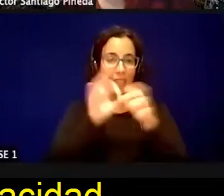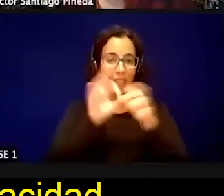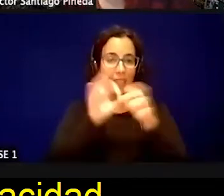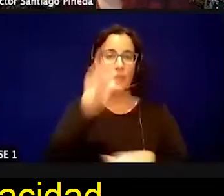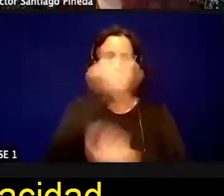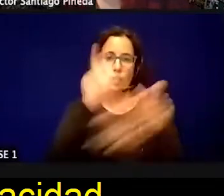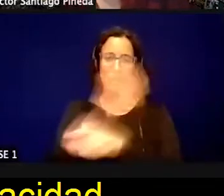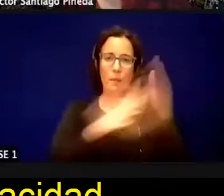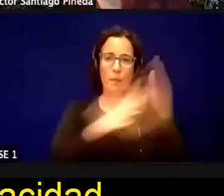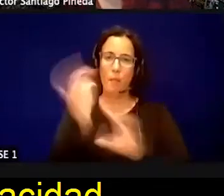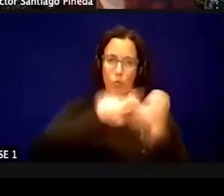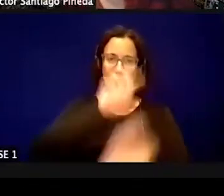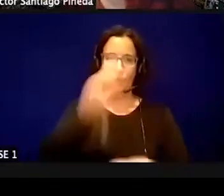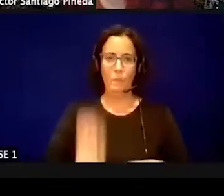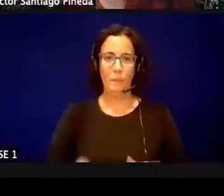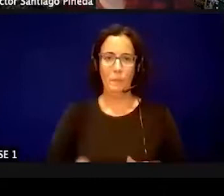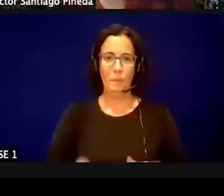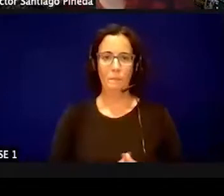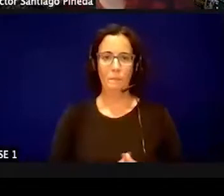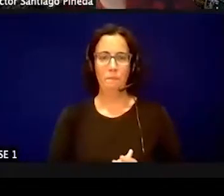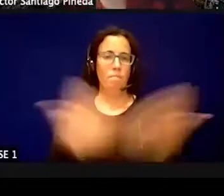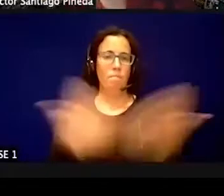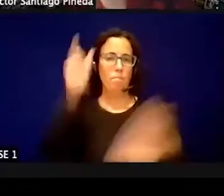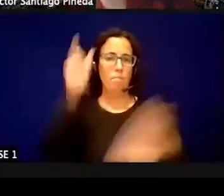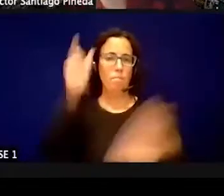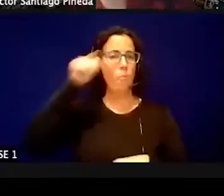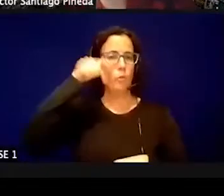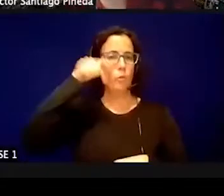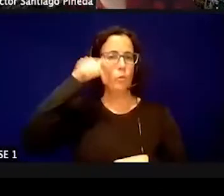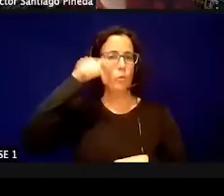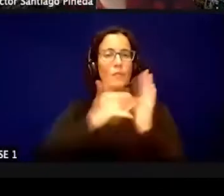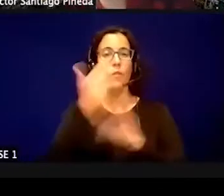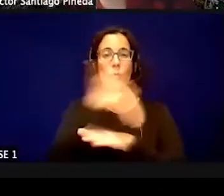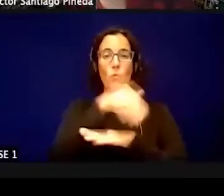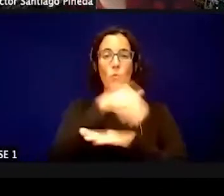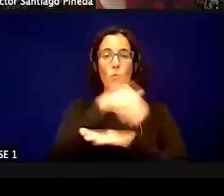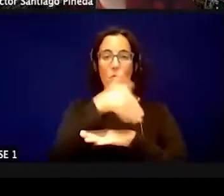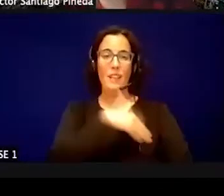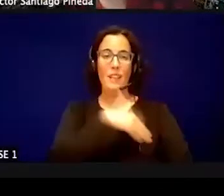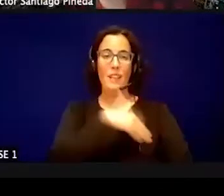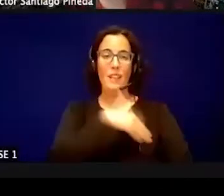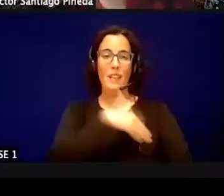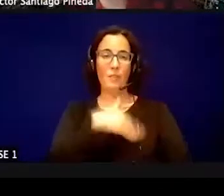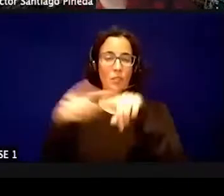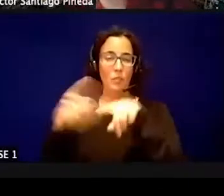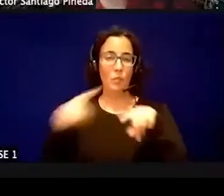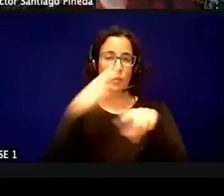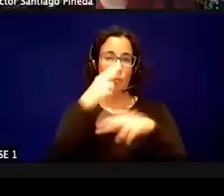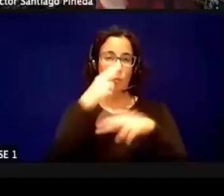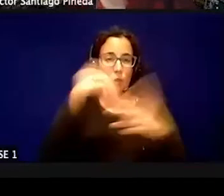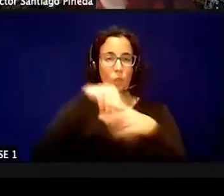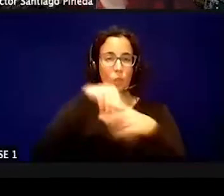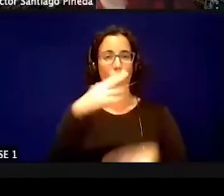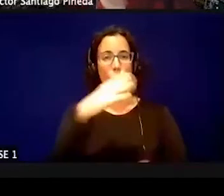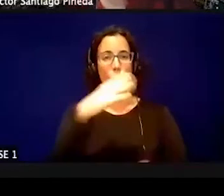Discapacidad. Bueno, tiene un doctorado en planificación urbana de la Escuela Luskin de Asuntos Públicos de la UCLA, maestría en planificación